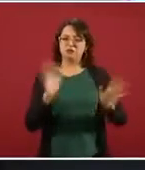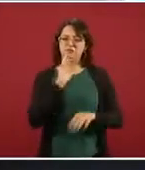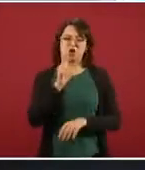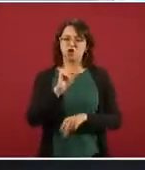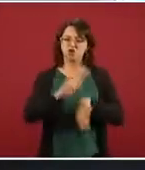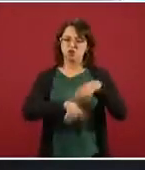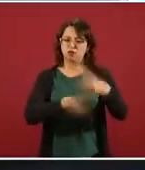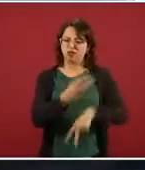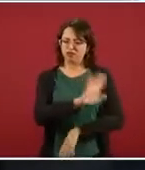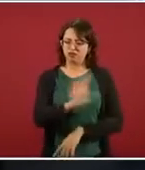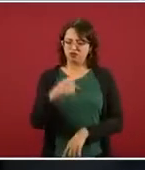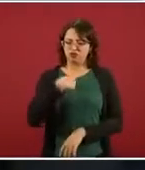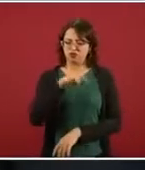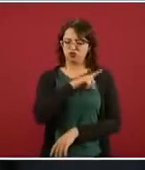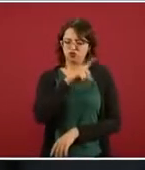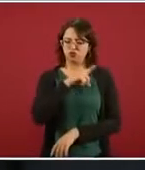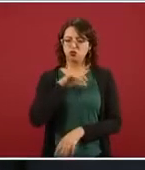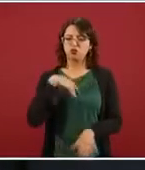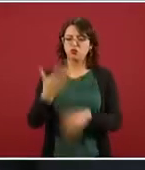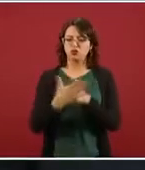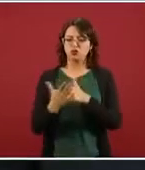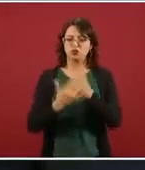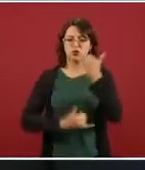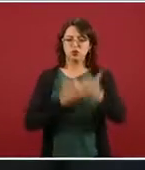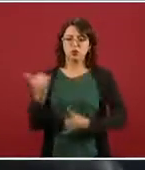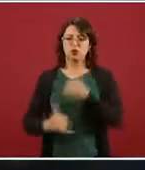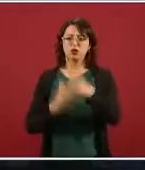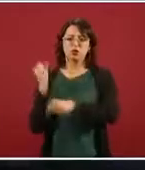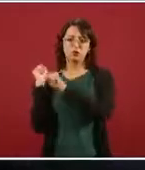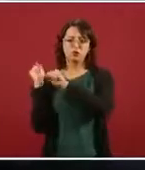Pero voy a participar en un juego de béisbol con